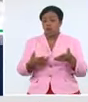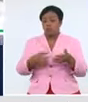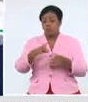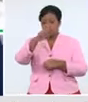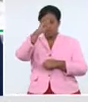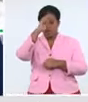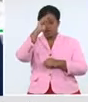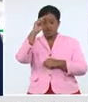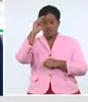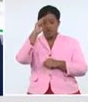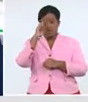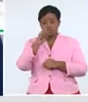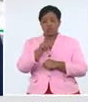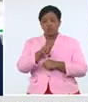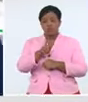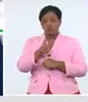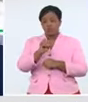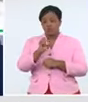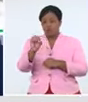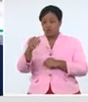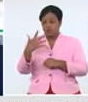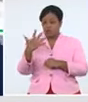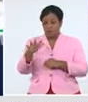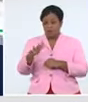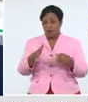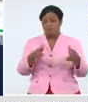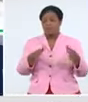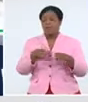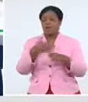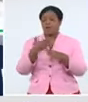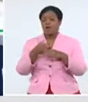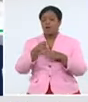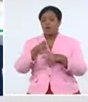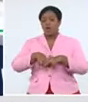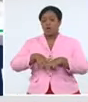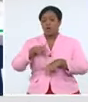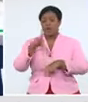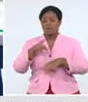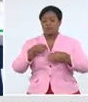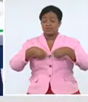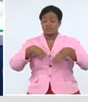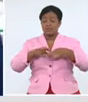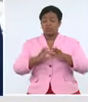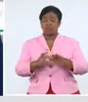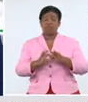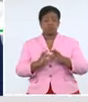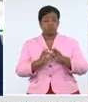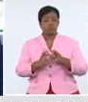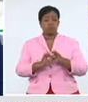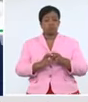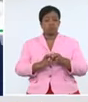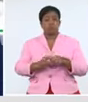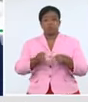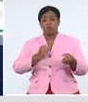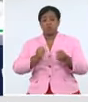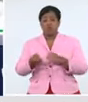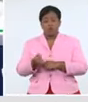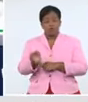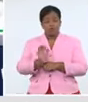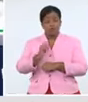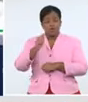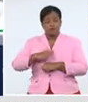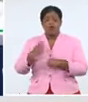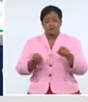con más de 200 confirmados. Le sigue Holguín con una tensa situación epidemiológica todavía, batalla por el control también